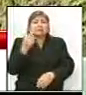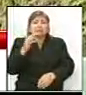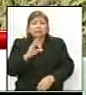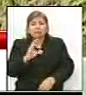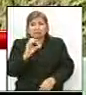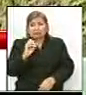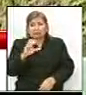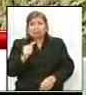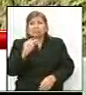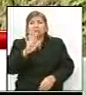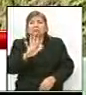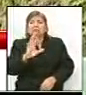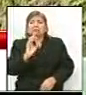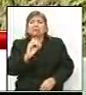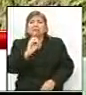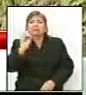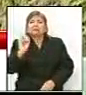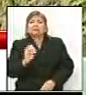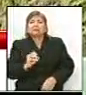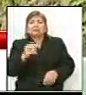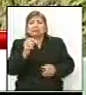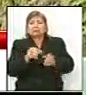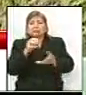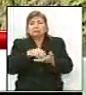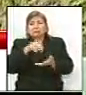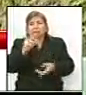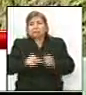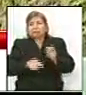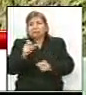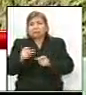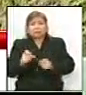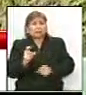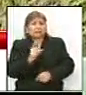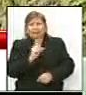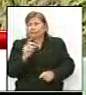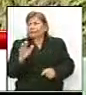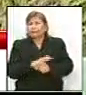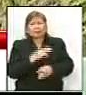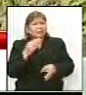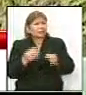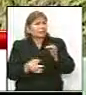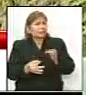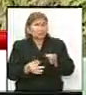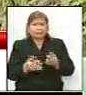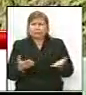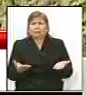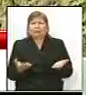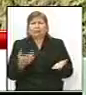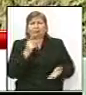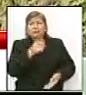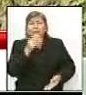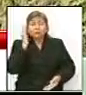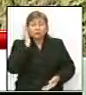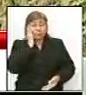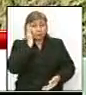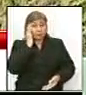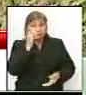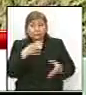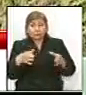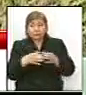el 50% de la población. Porque manan justo ocho, señor congresista, Jamiachankim,